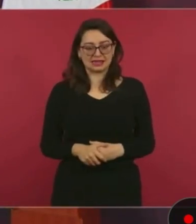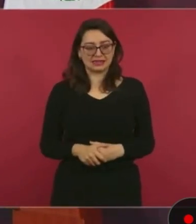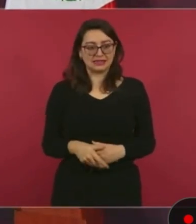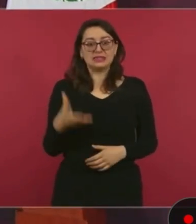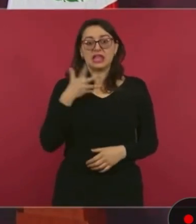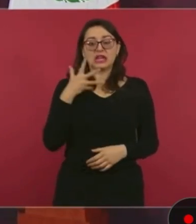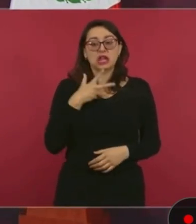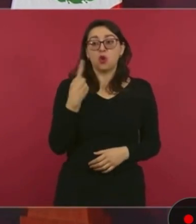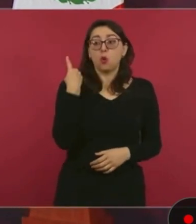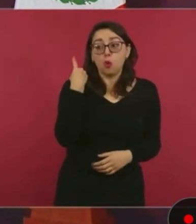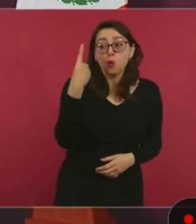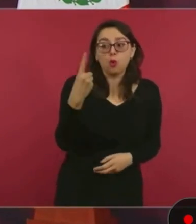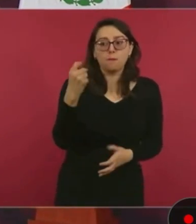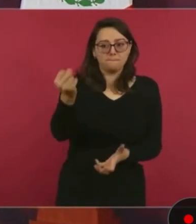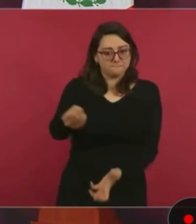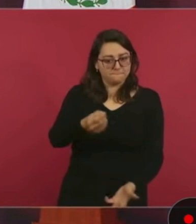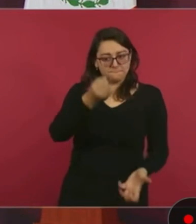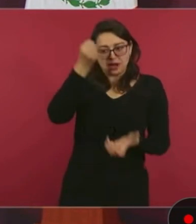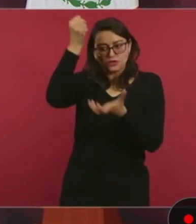para